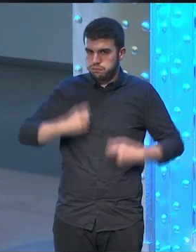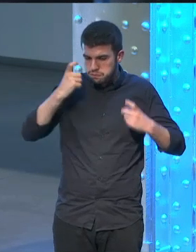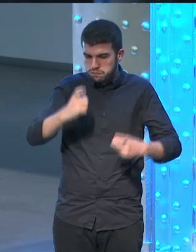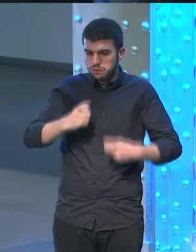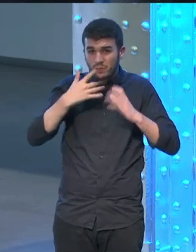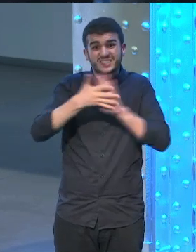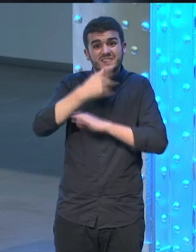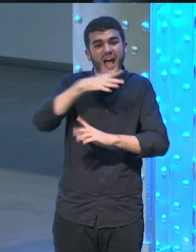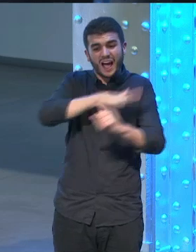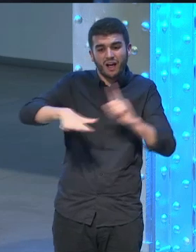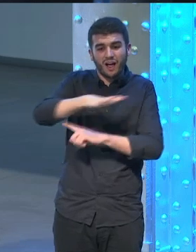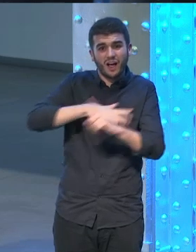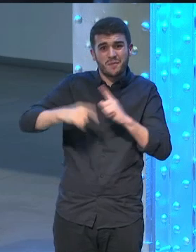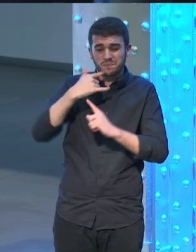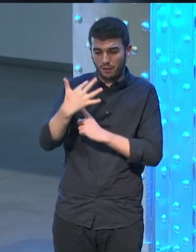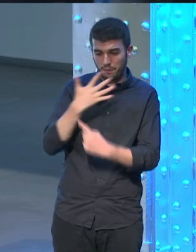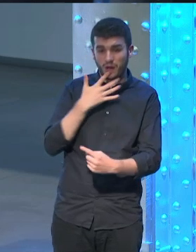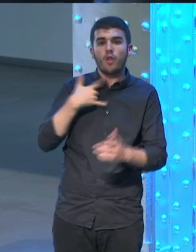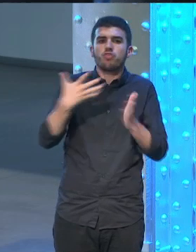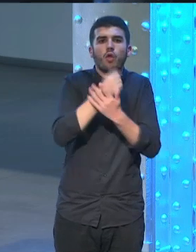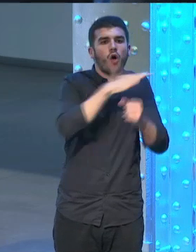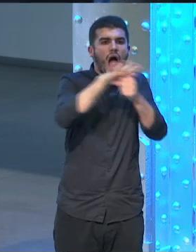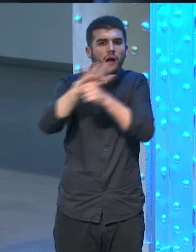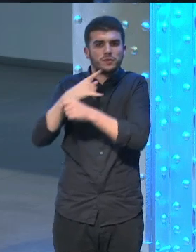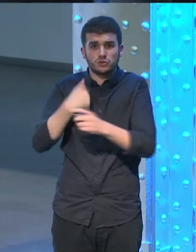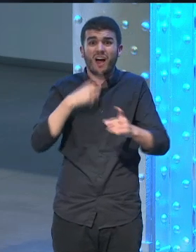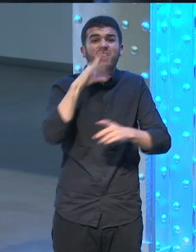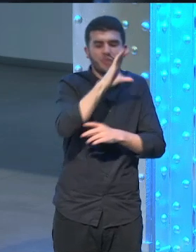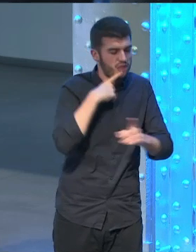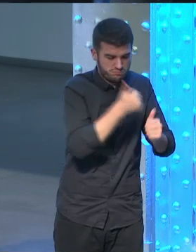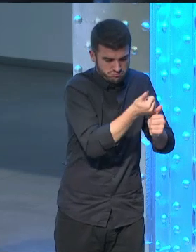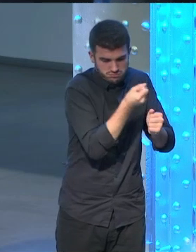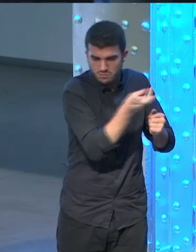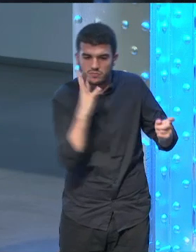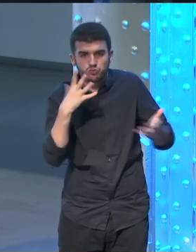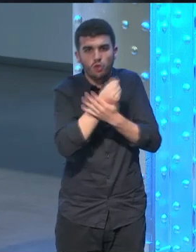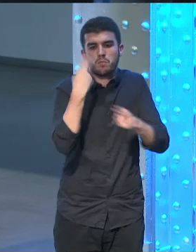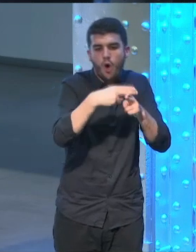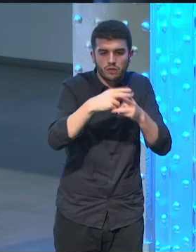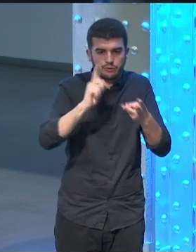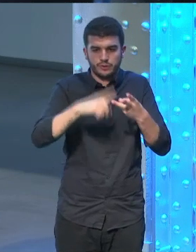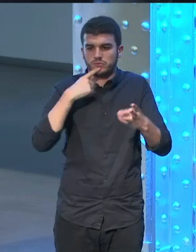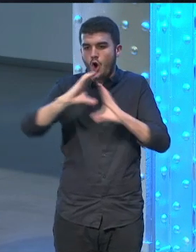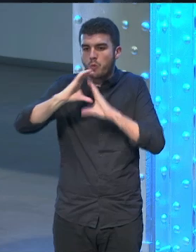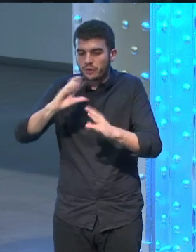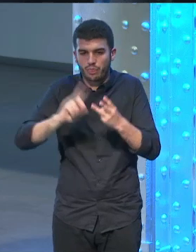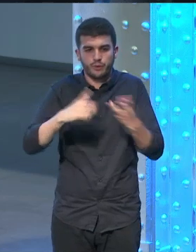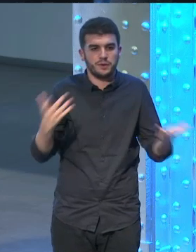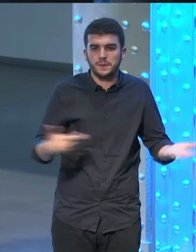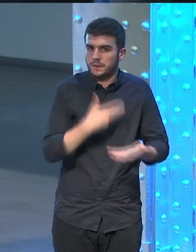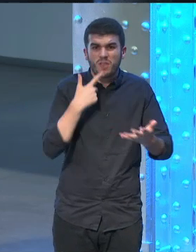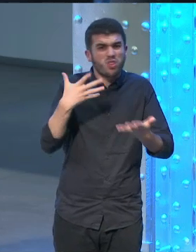entorno, que suele ser masculina, en todos los sentidos, no solo en la ciencia, sino en todos los ámbitos políticos, de la comunicación,